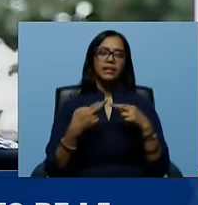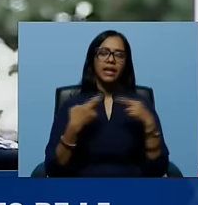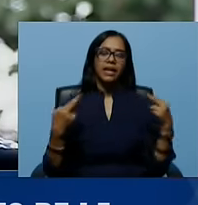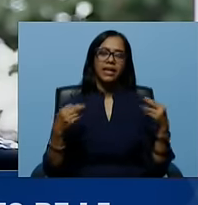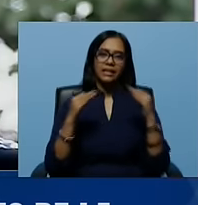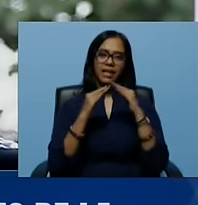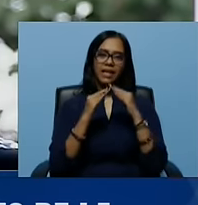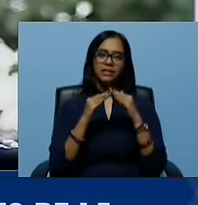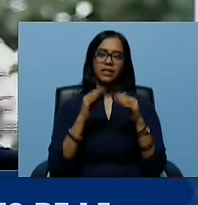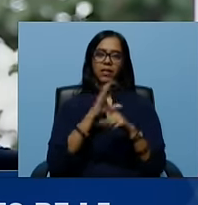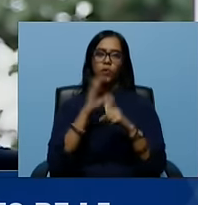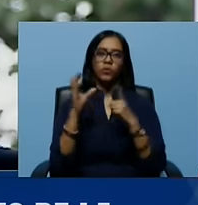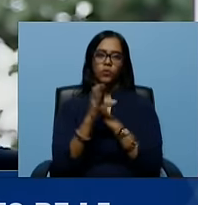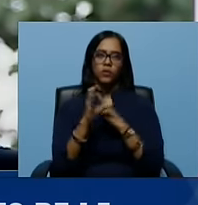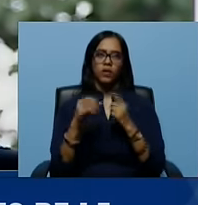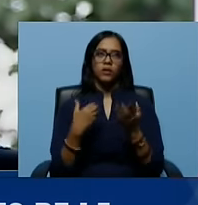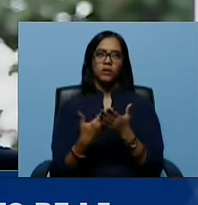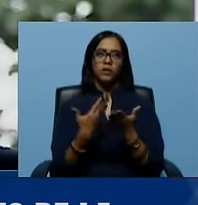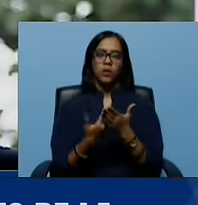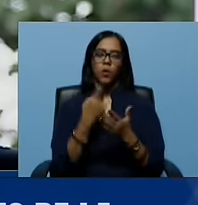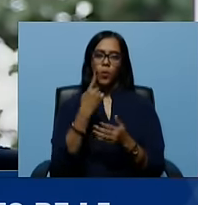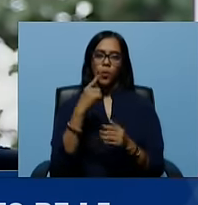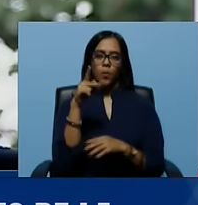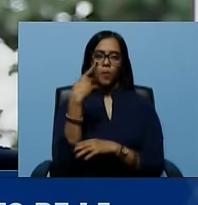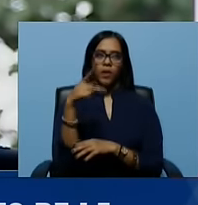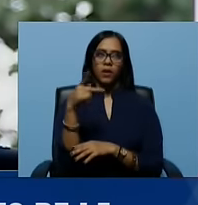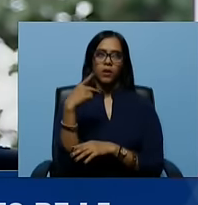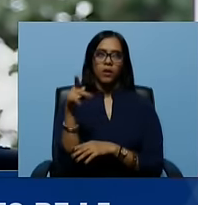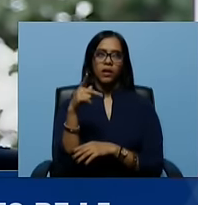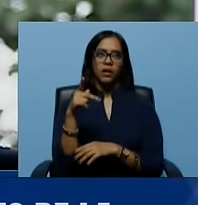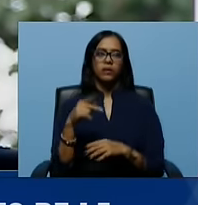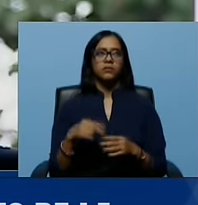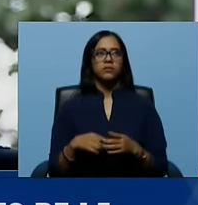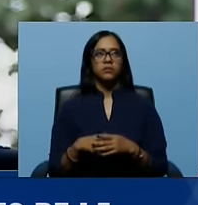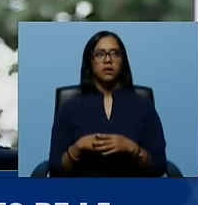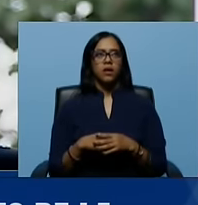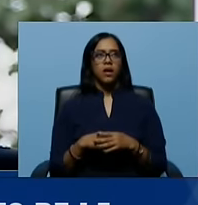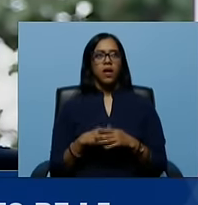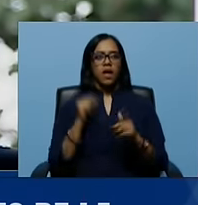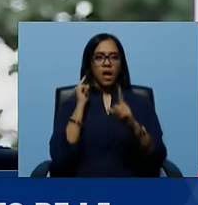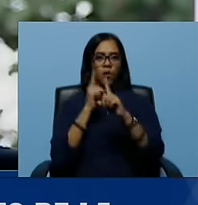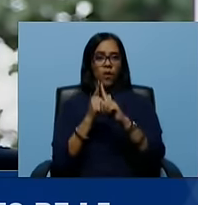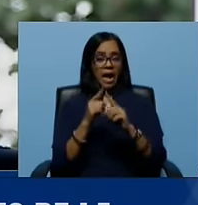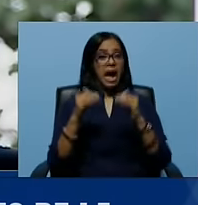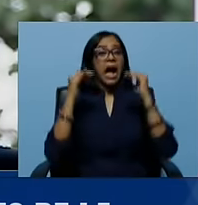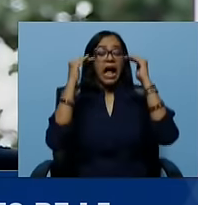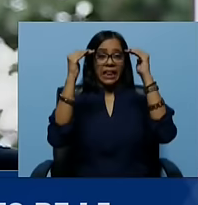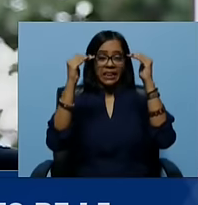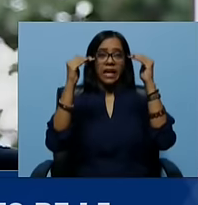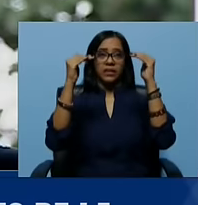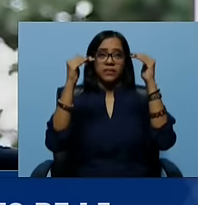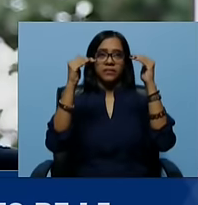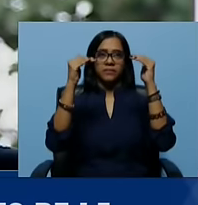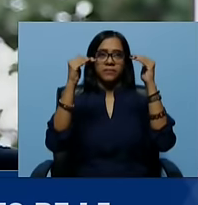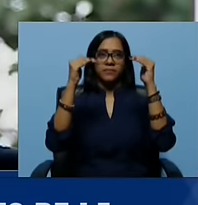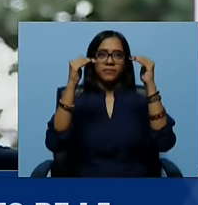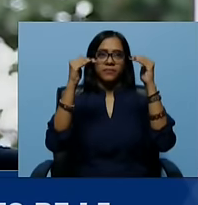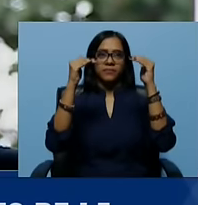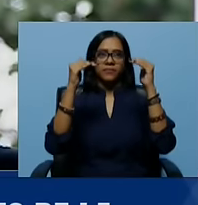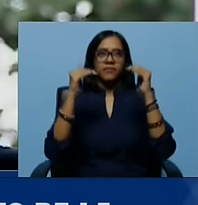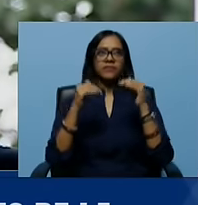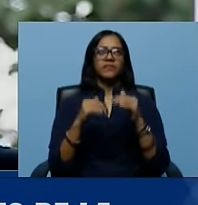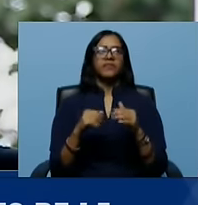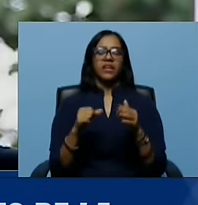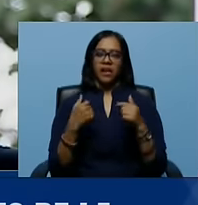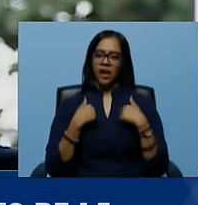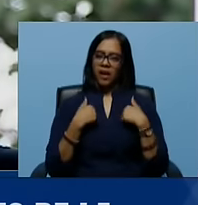de cultura, que nos hemos propuesto una por parroquia. Es una meta alta, grande, en la cual